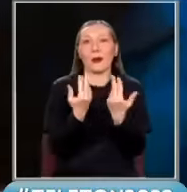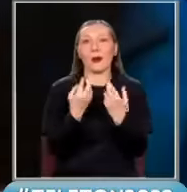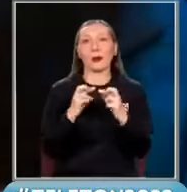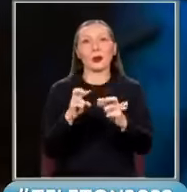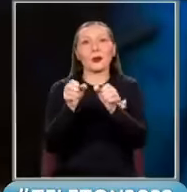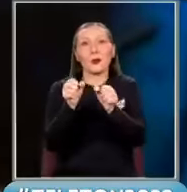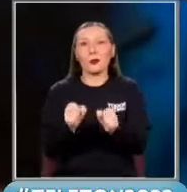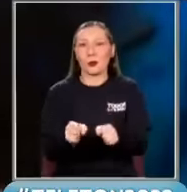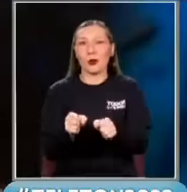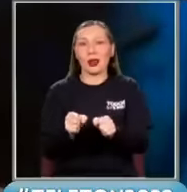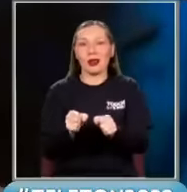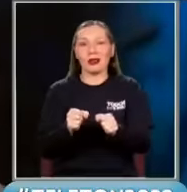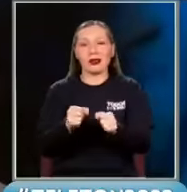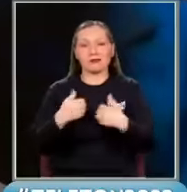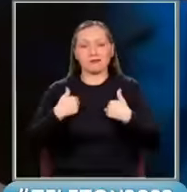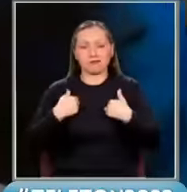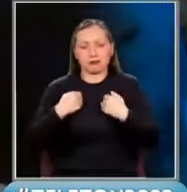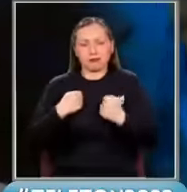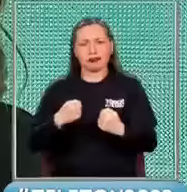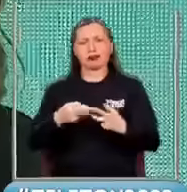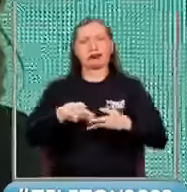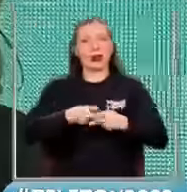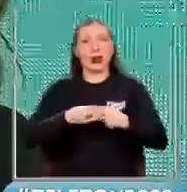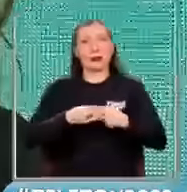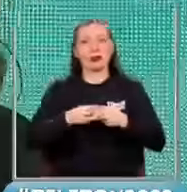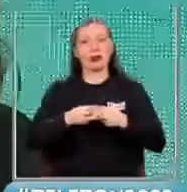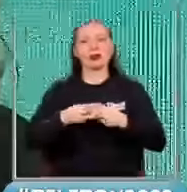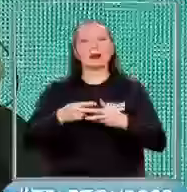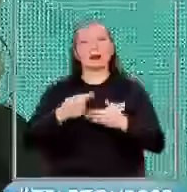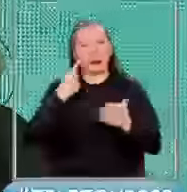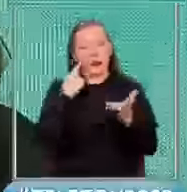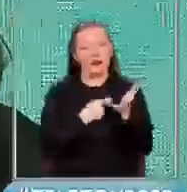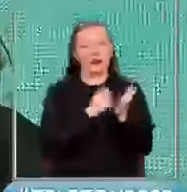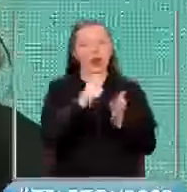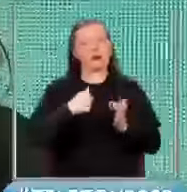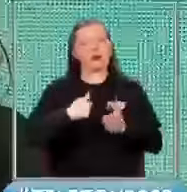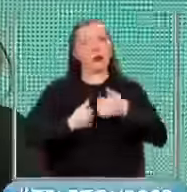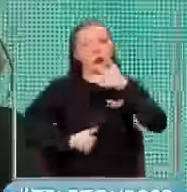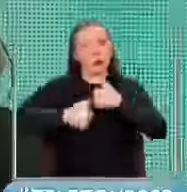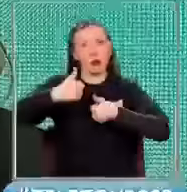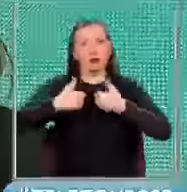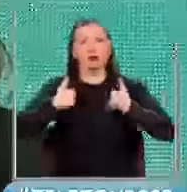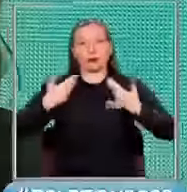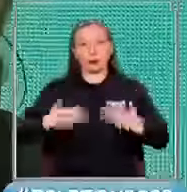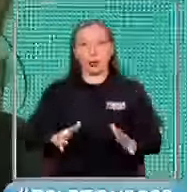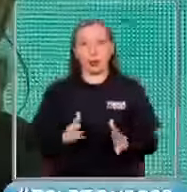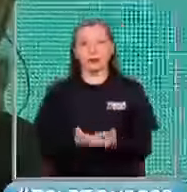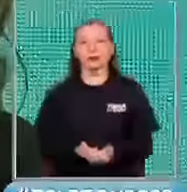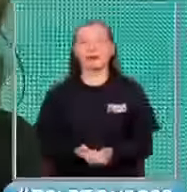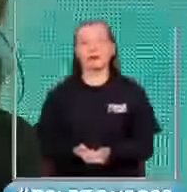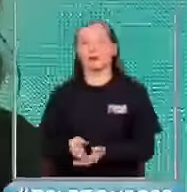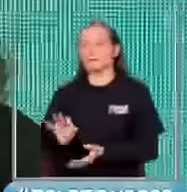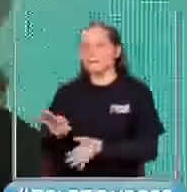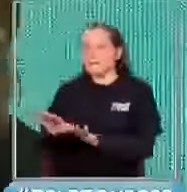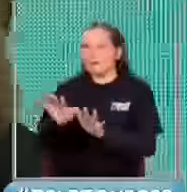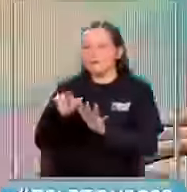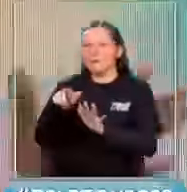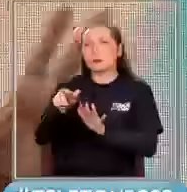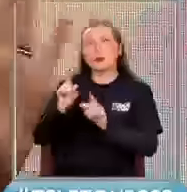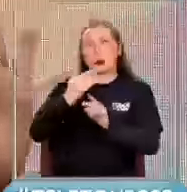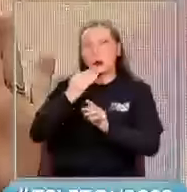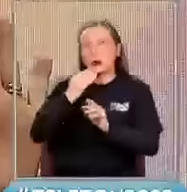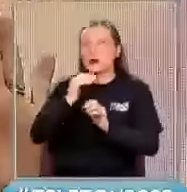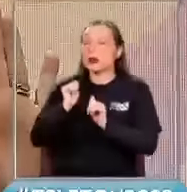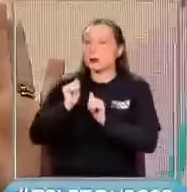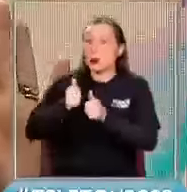para poder tener las herramientas necesarias para validar su profesión. ¡Qué maravilla! Ahora, tú también tuviste que